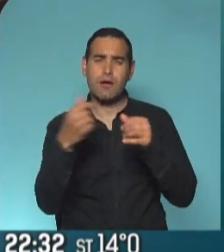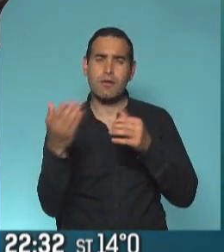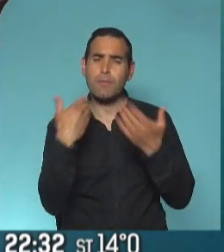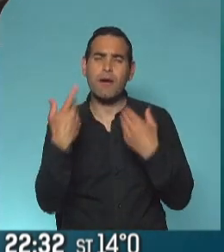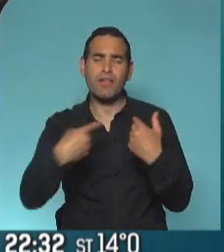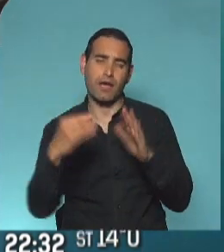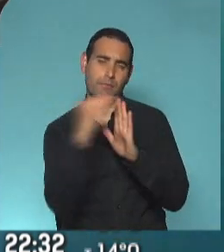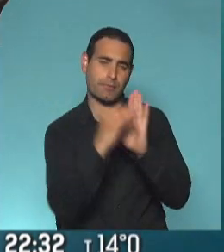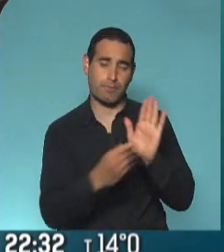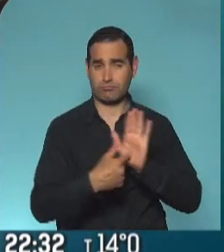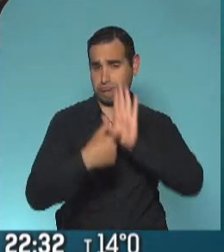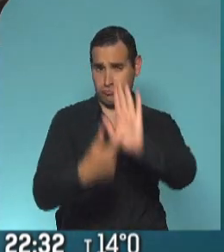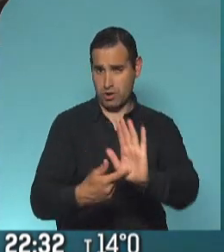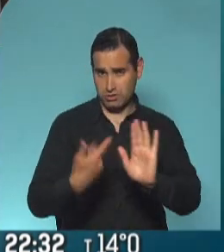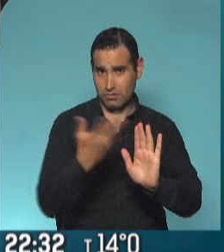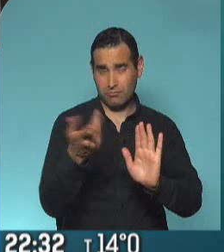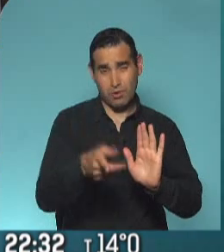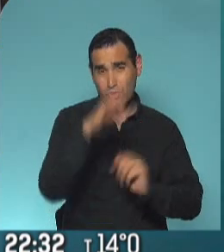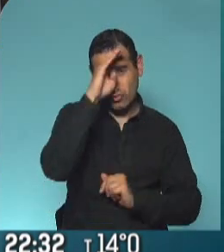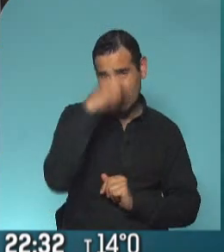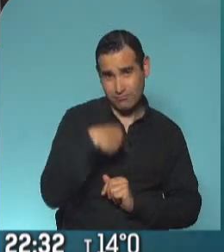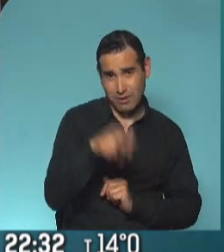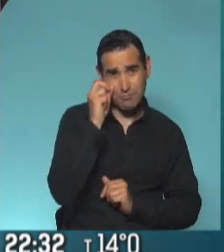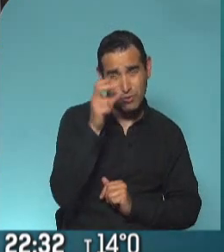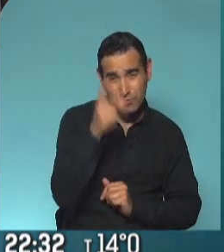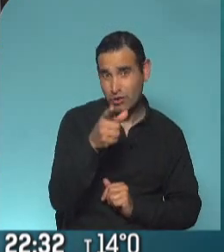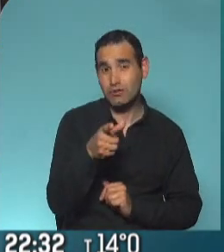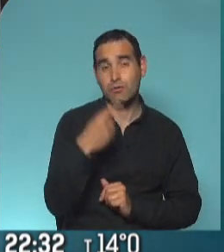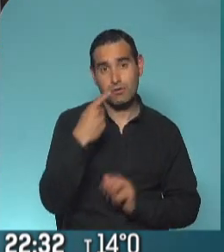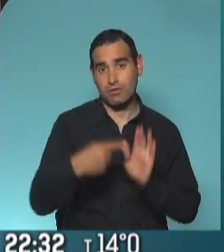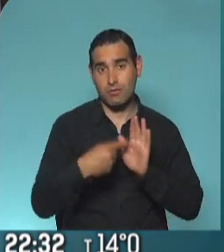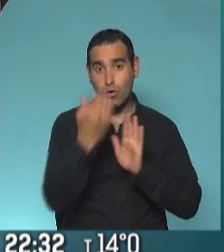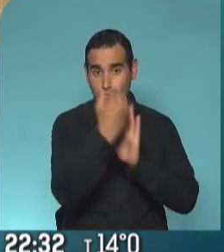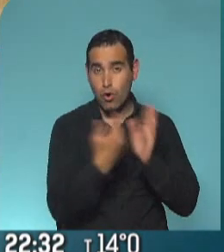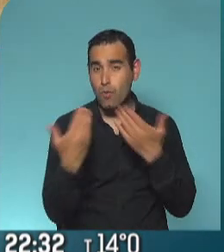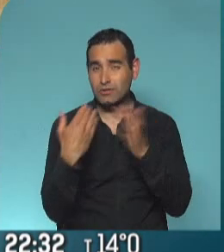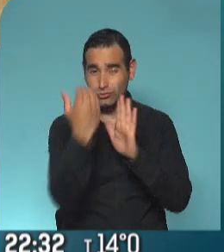no ayuda, es cada vez peor, porque las filtraciones estas dan cuenta de